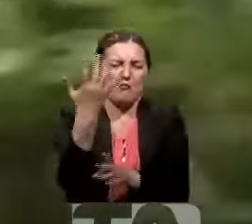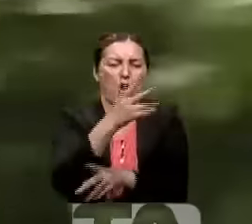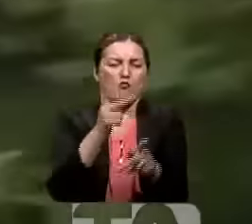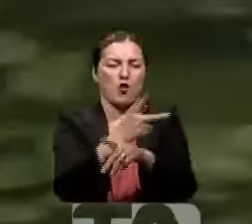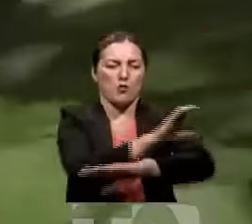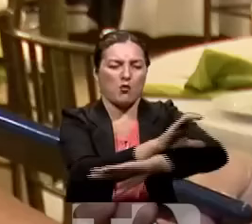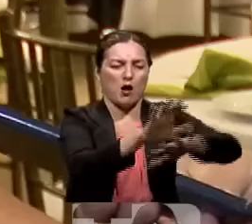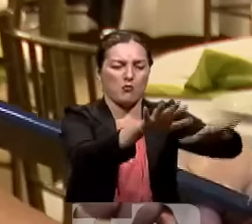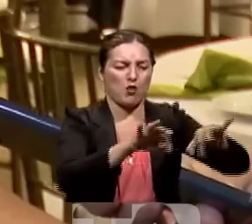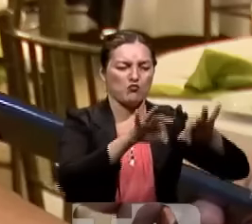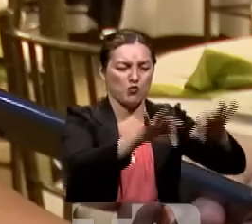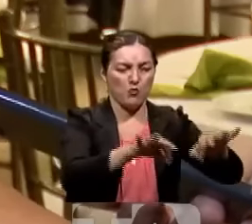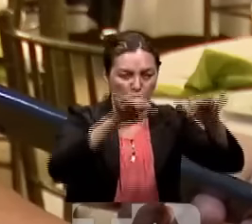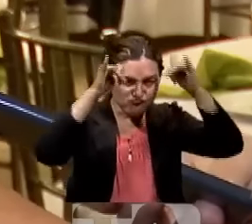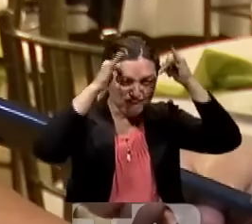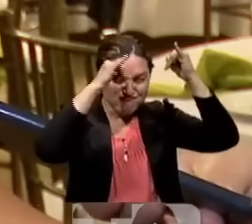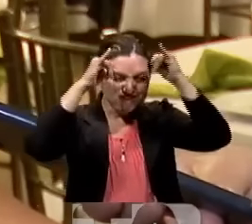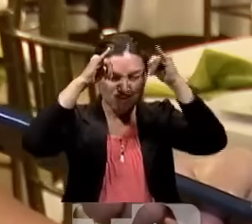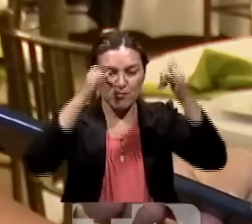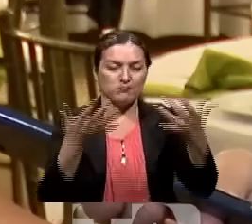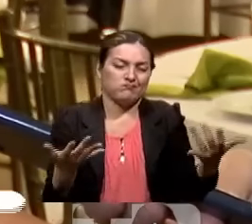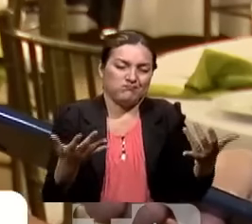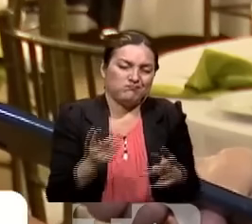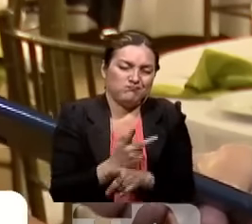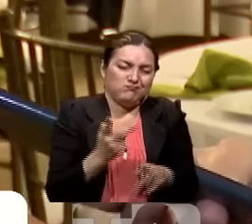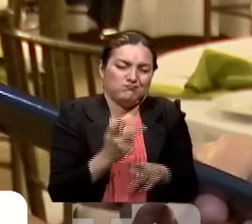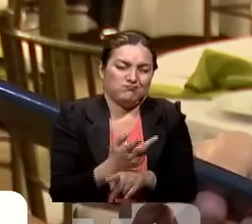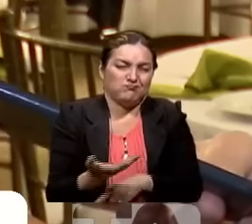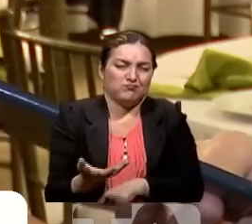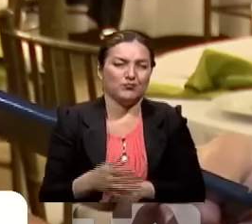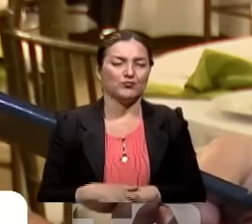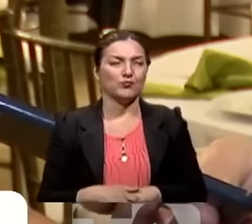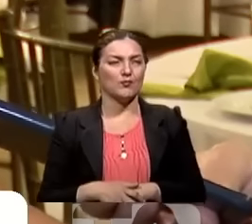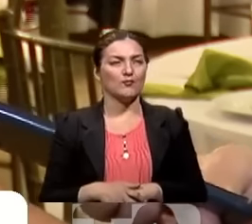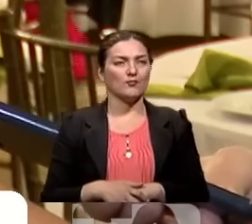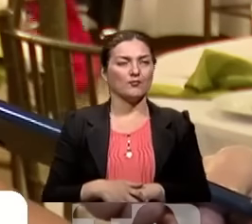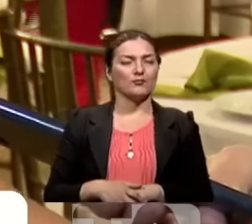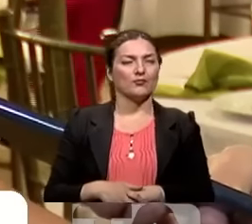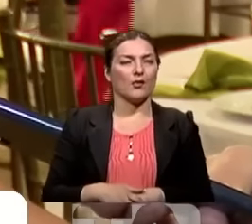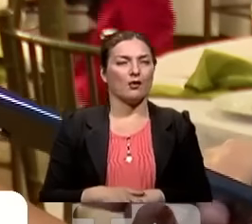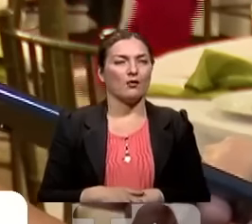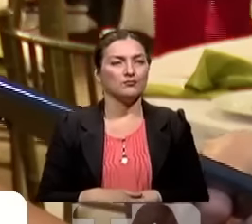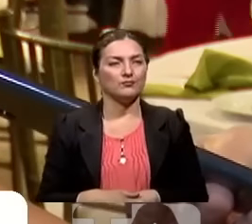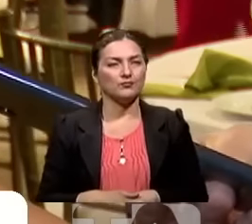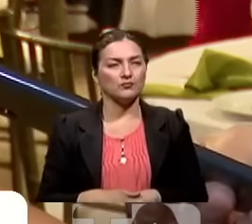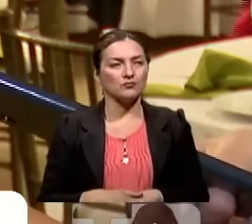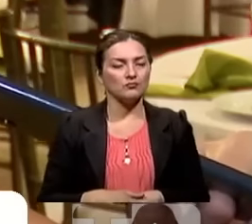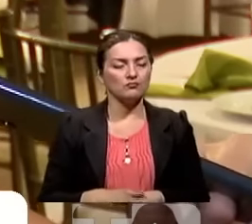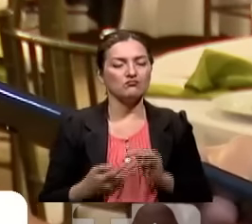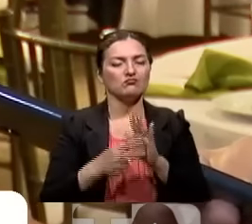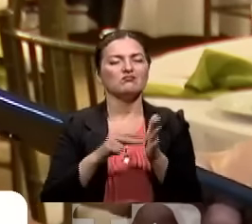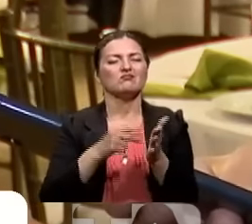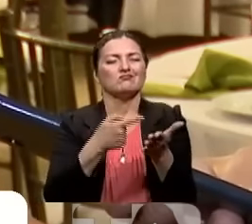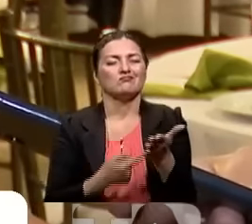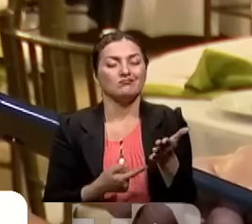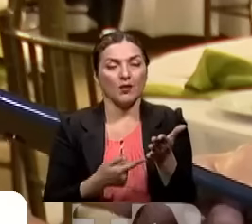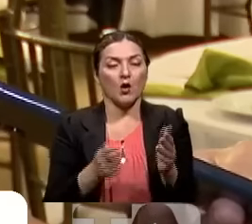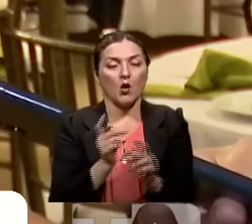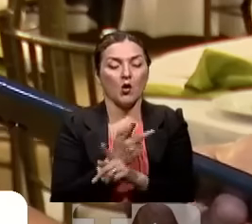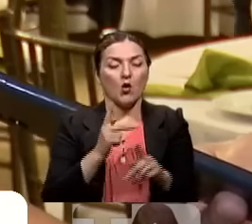y vacuna. Esto se debe a procesos de producción insostenible que sobre todo tienen que ver con producción de soya, de